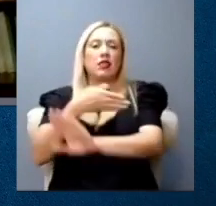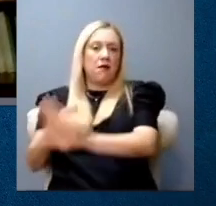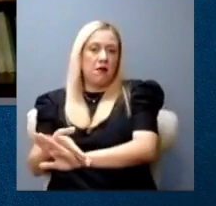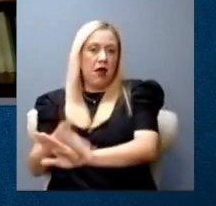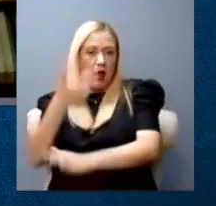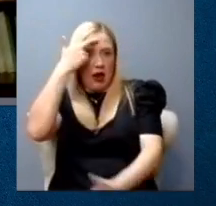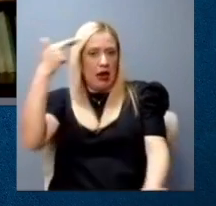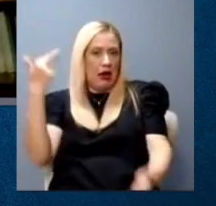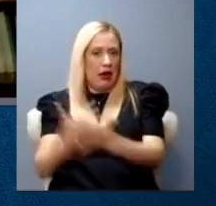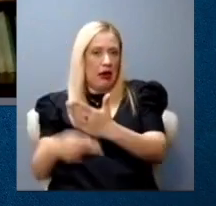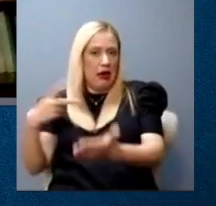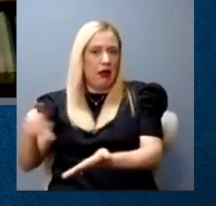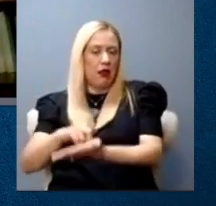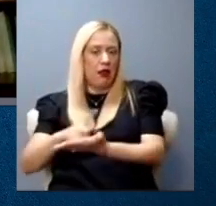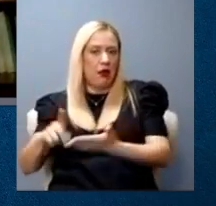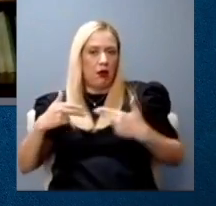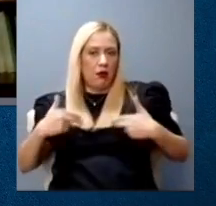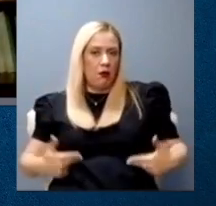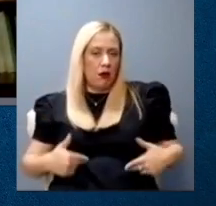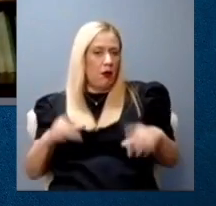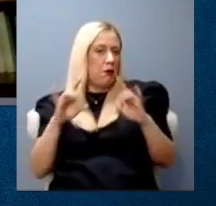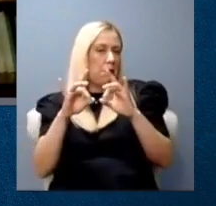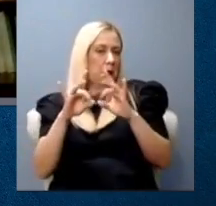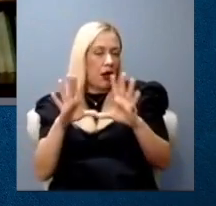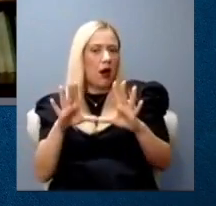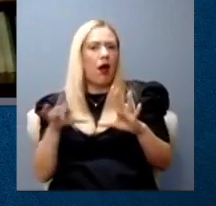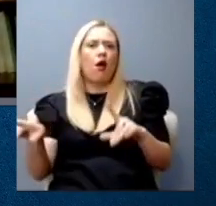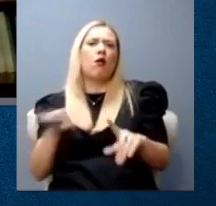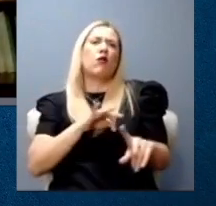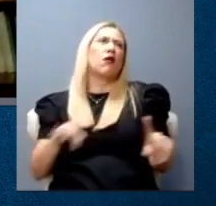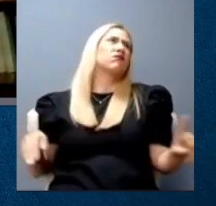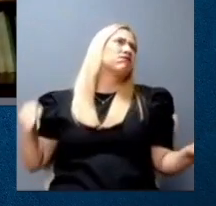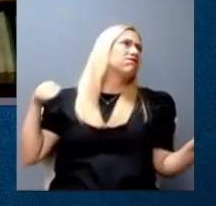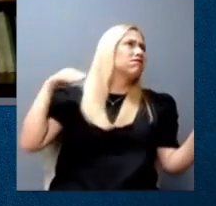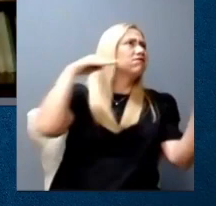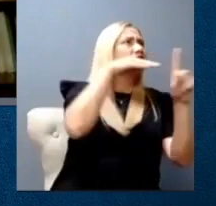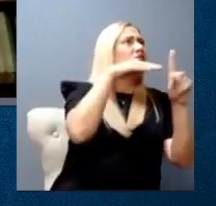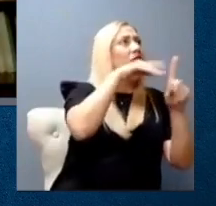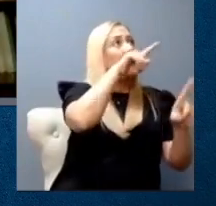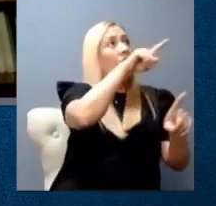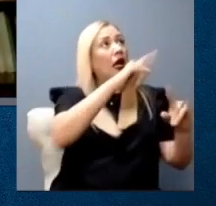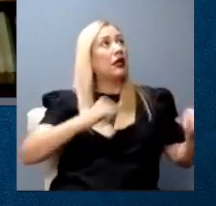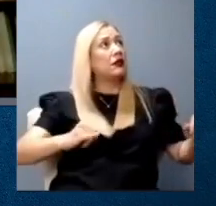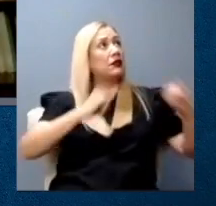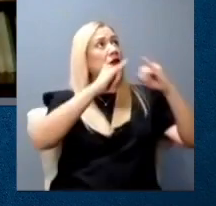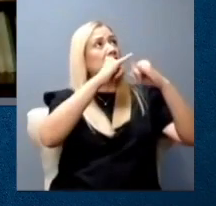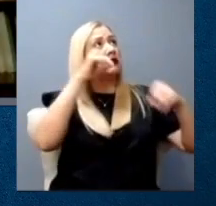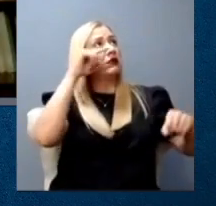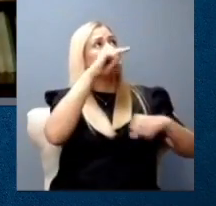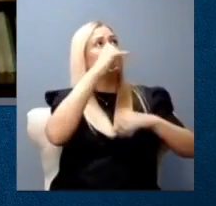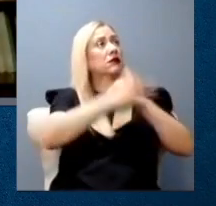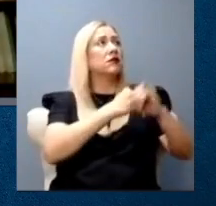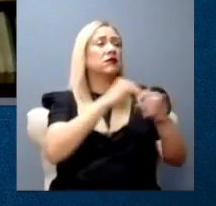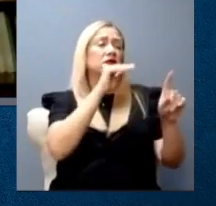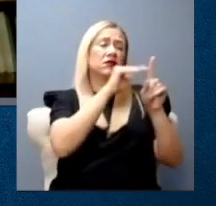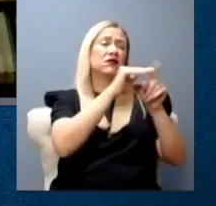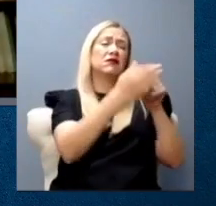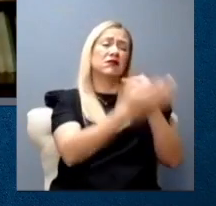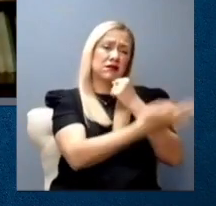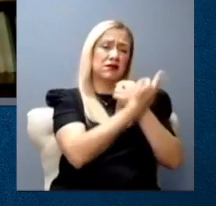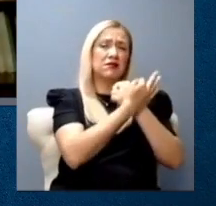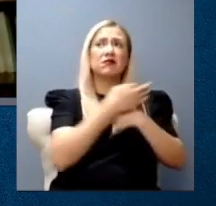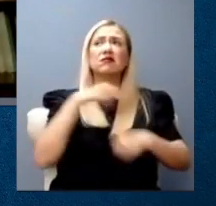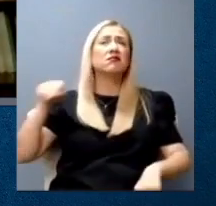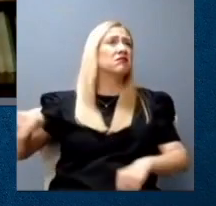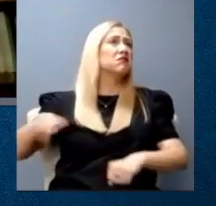y poder recurrir ante una instancia internacional en busca de la protección que sus instancias nacionales